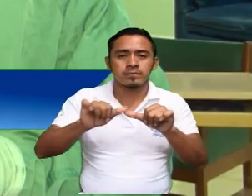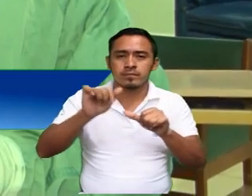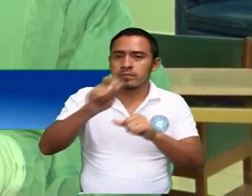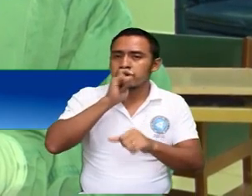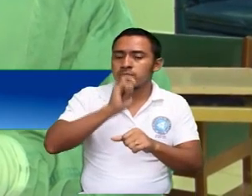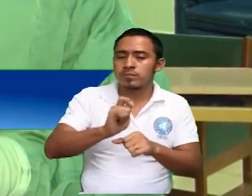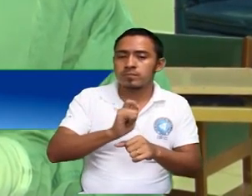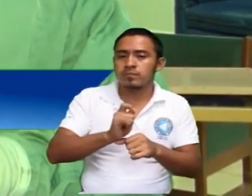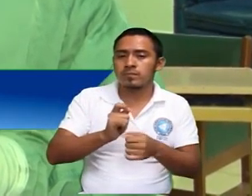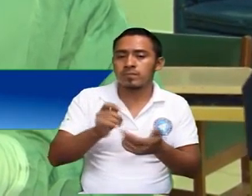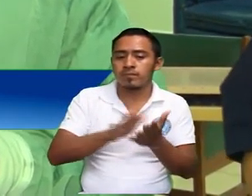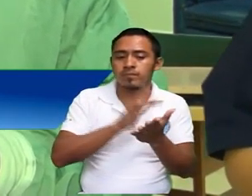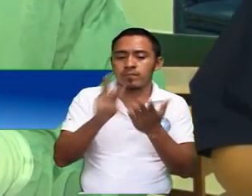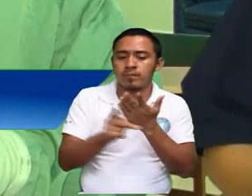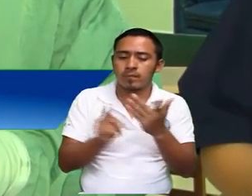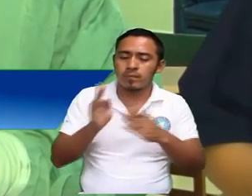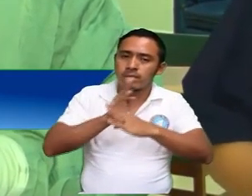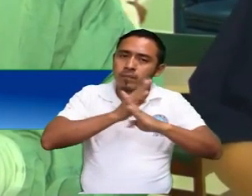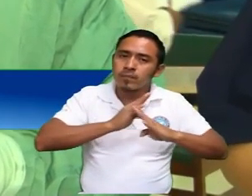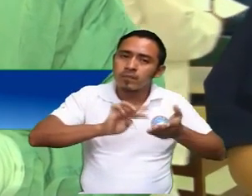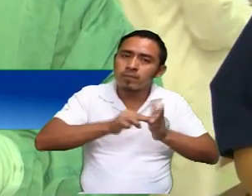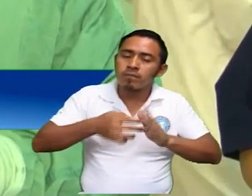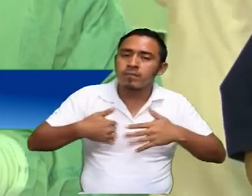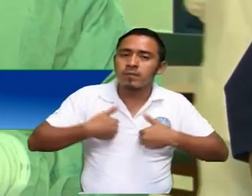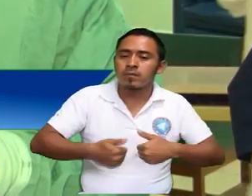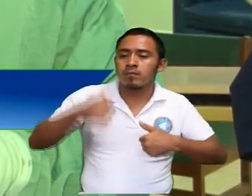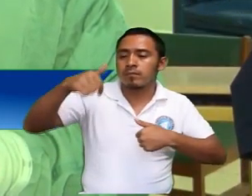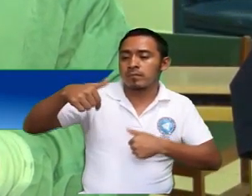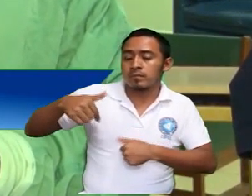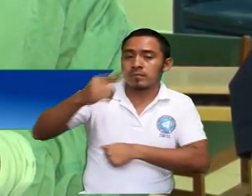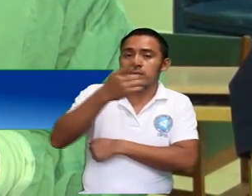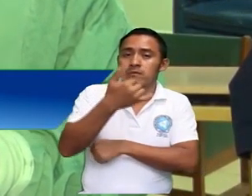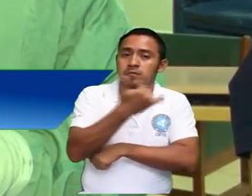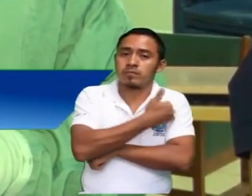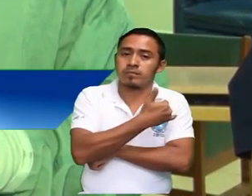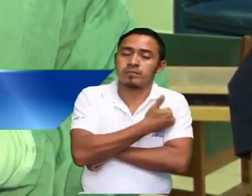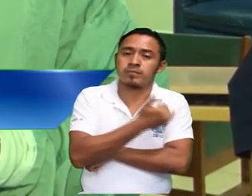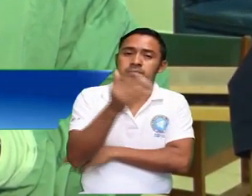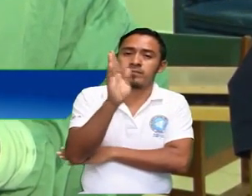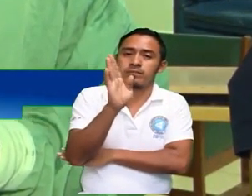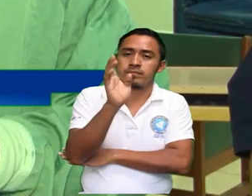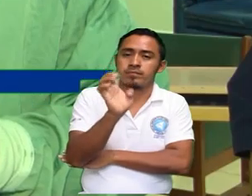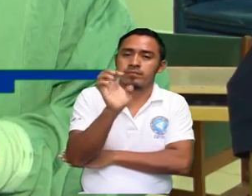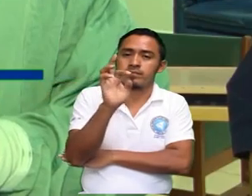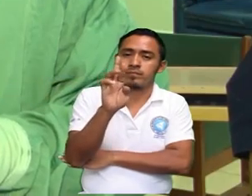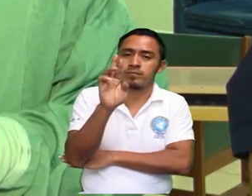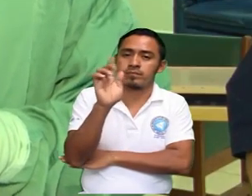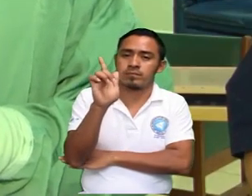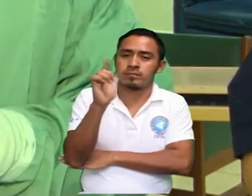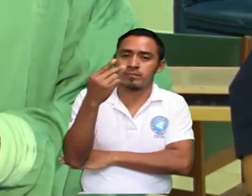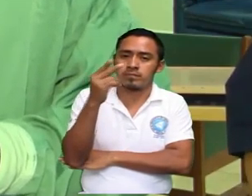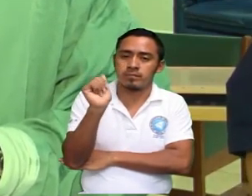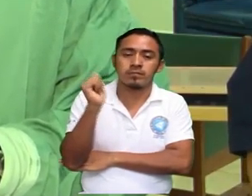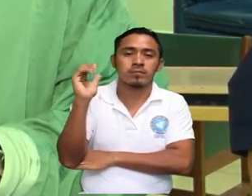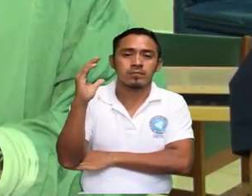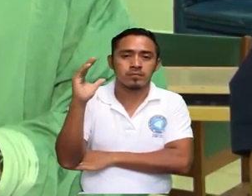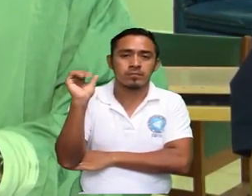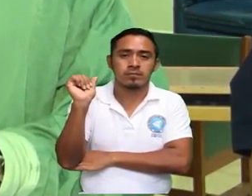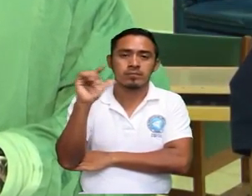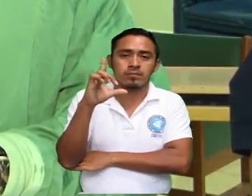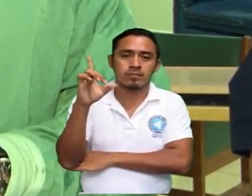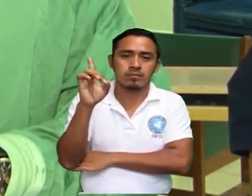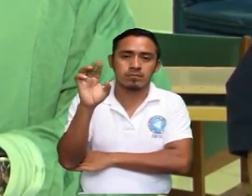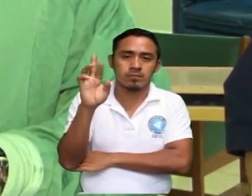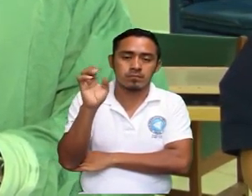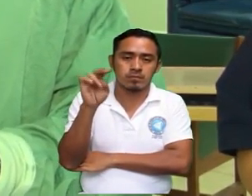gustado programa Prevenir en Salud desde el Hospital de Referencia Nacional Berta Calderón. El día de hoy